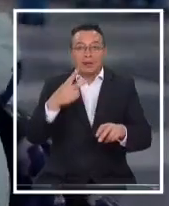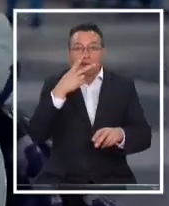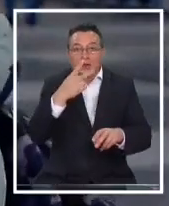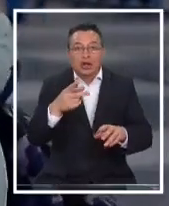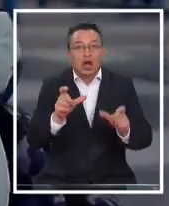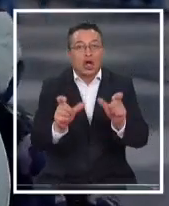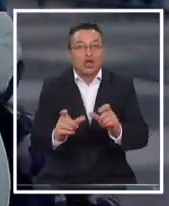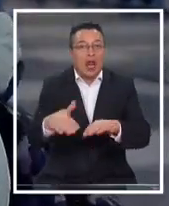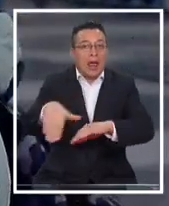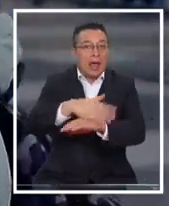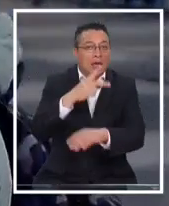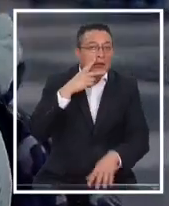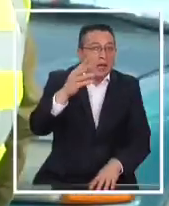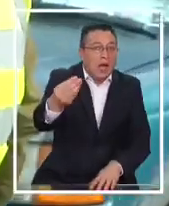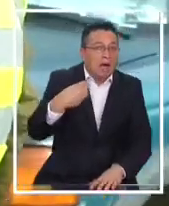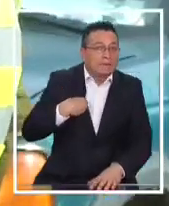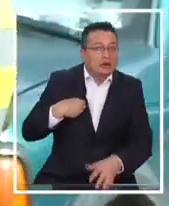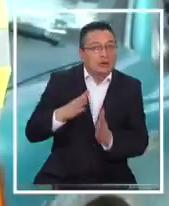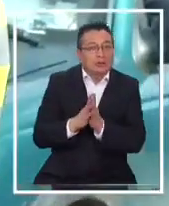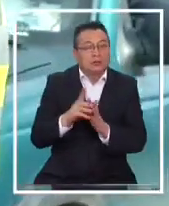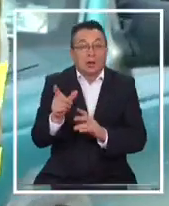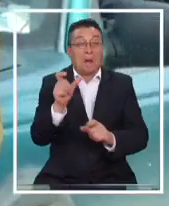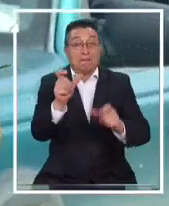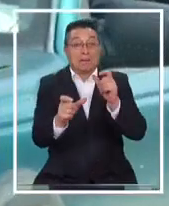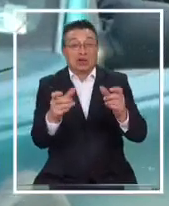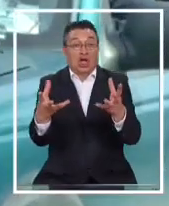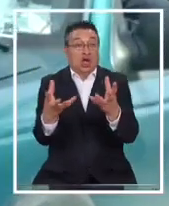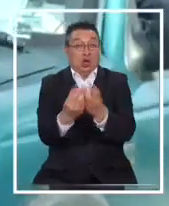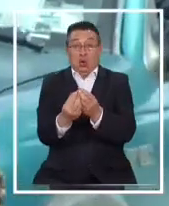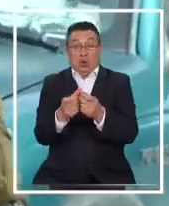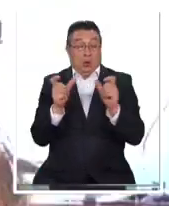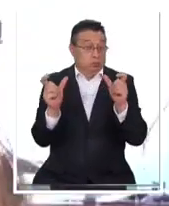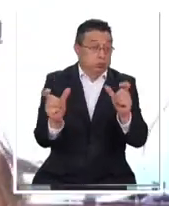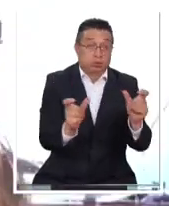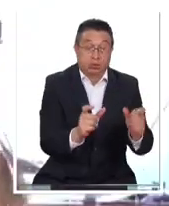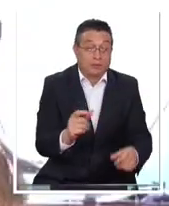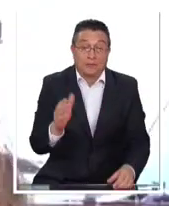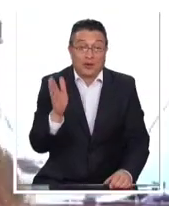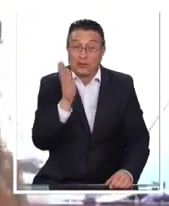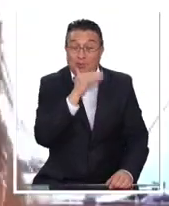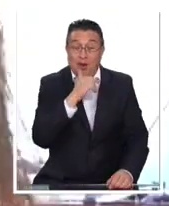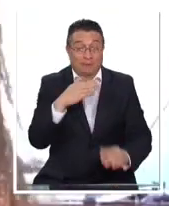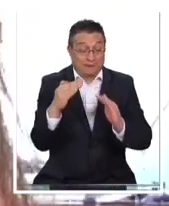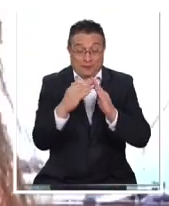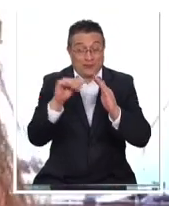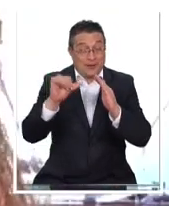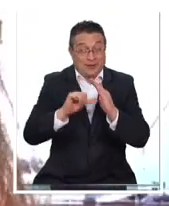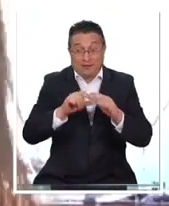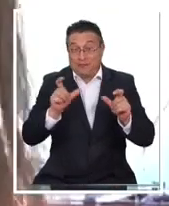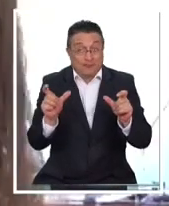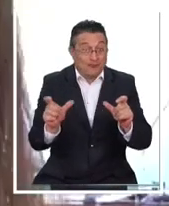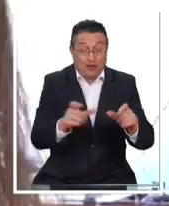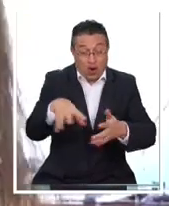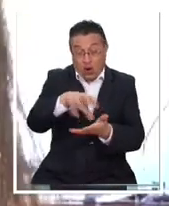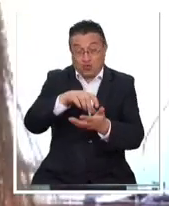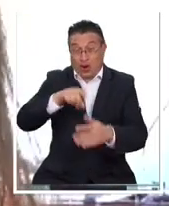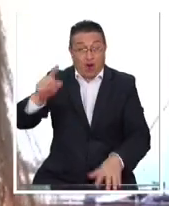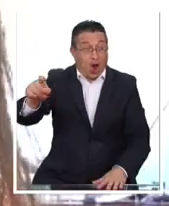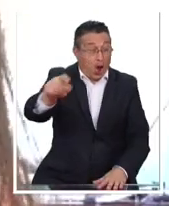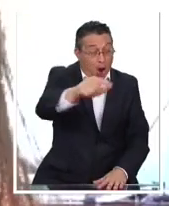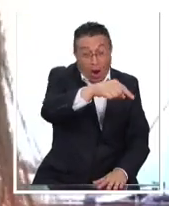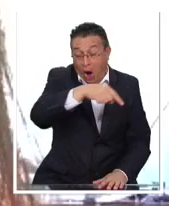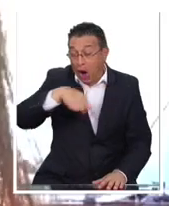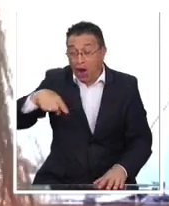control en determinadas calles, porque tampoco hay personal ilimitado para fiscalizar en todas las cuarentenas, en todas las comunas que están